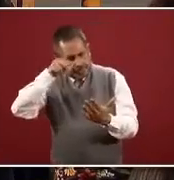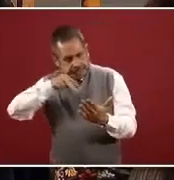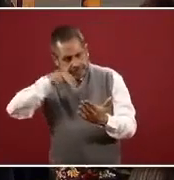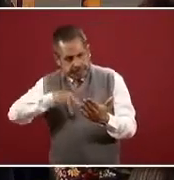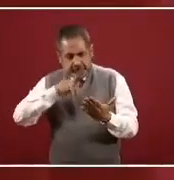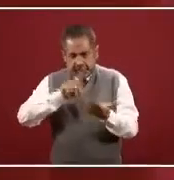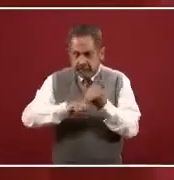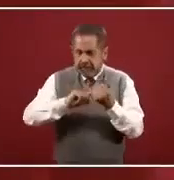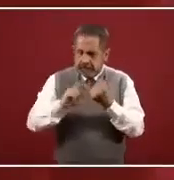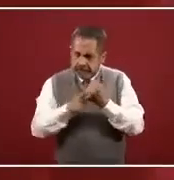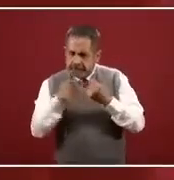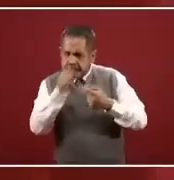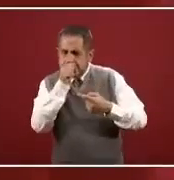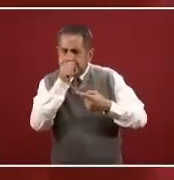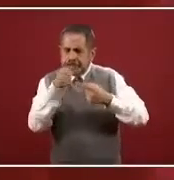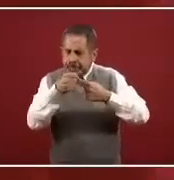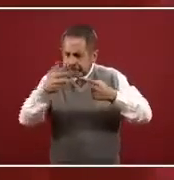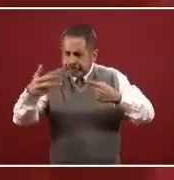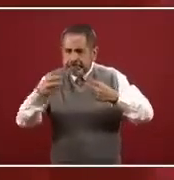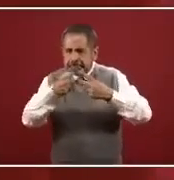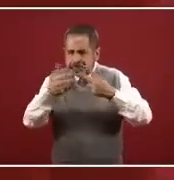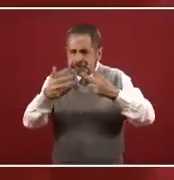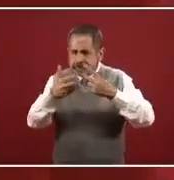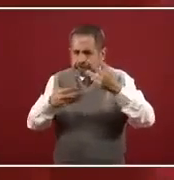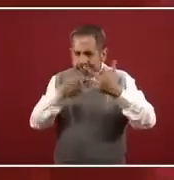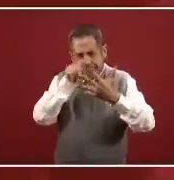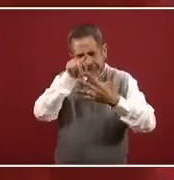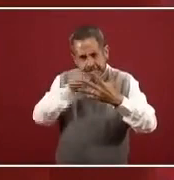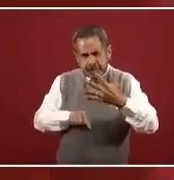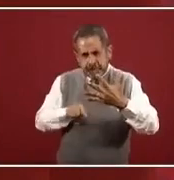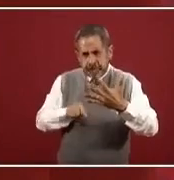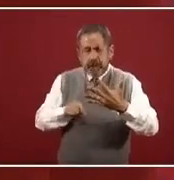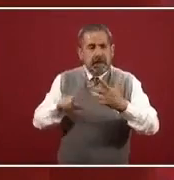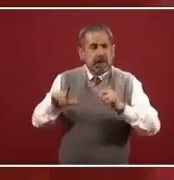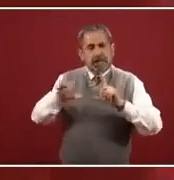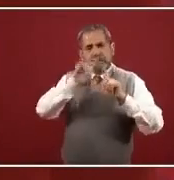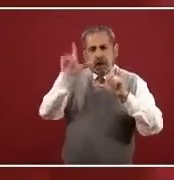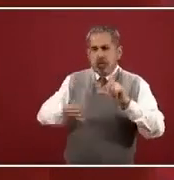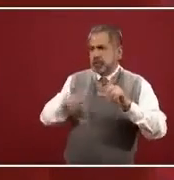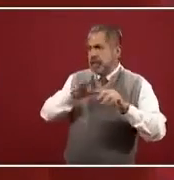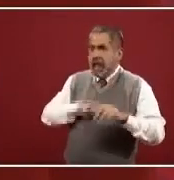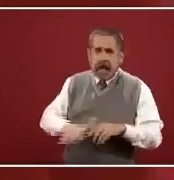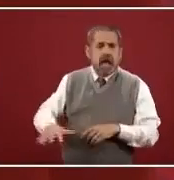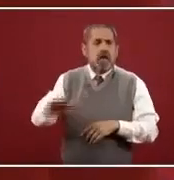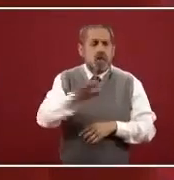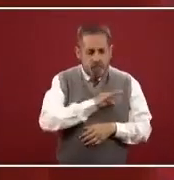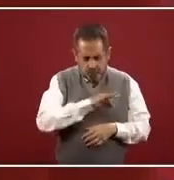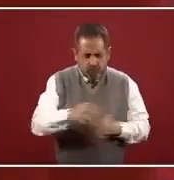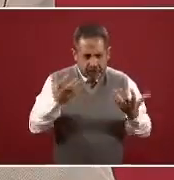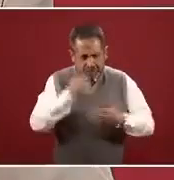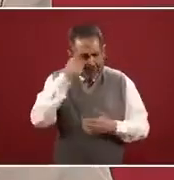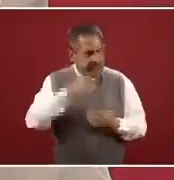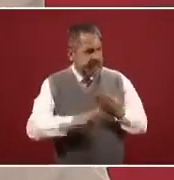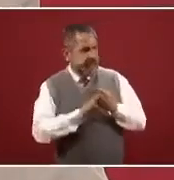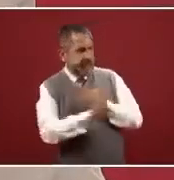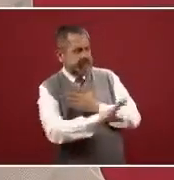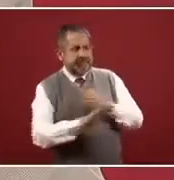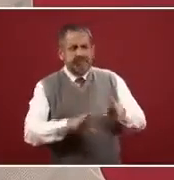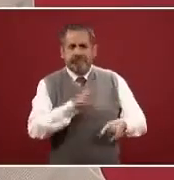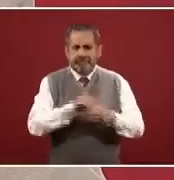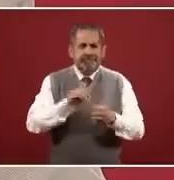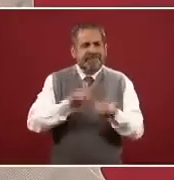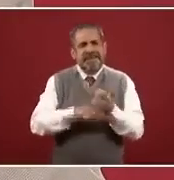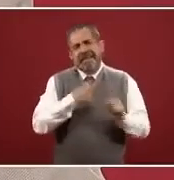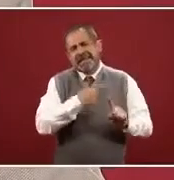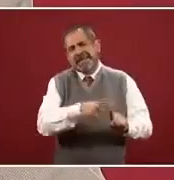vamos a encontrar la referencia nacional de lo que todos podemos hacer para prevenir infecciones en los diferentes